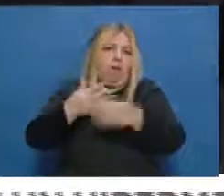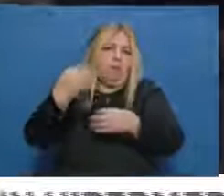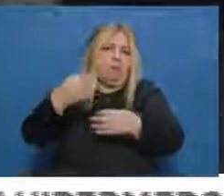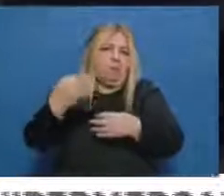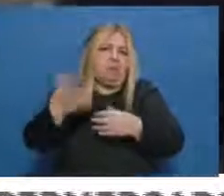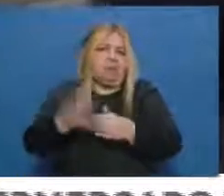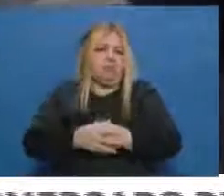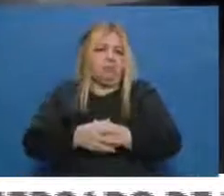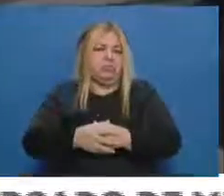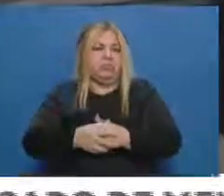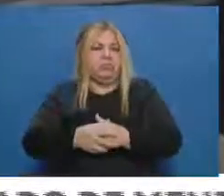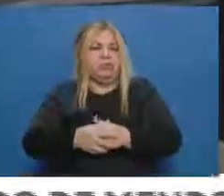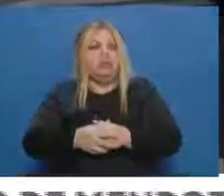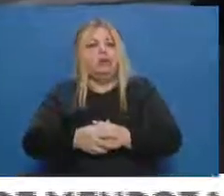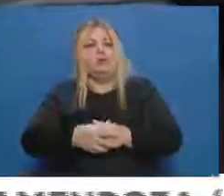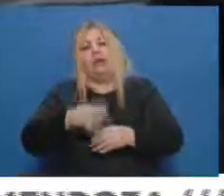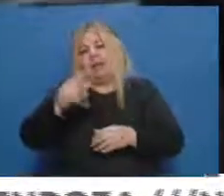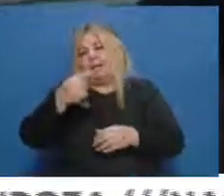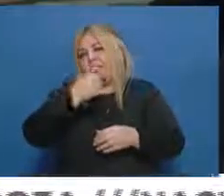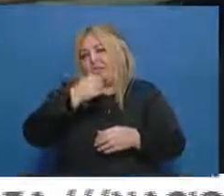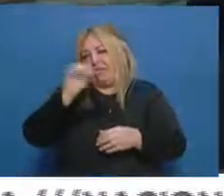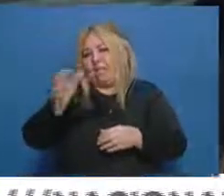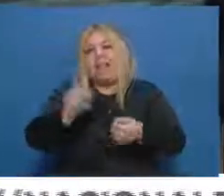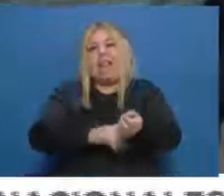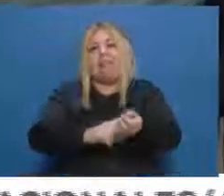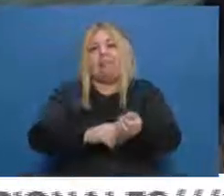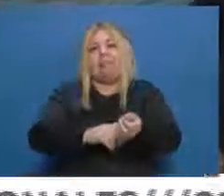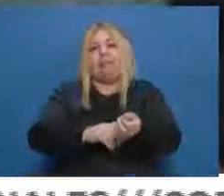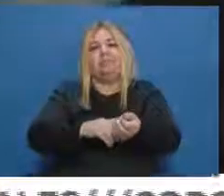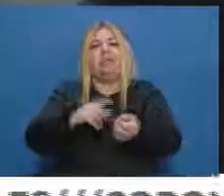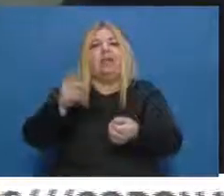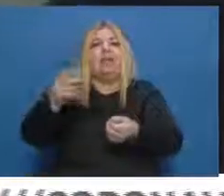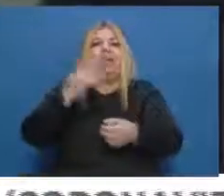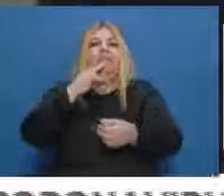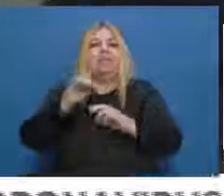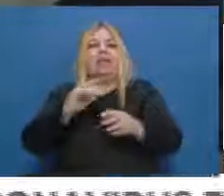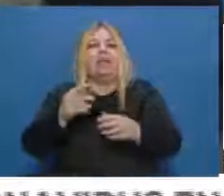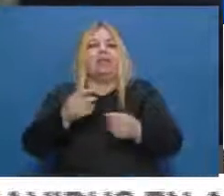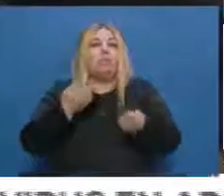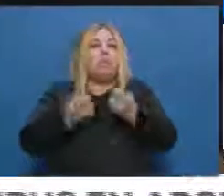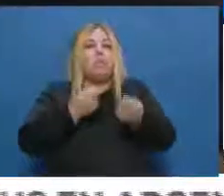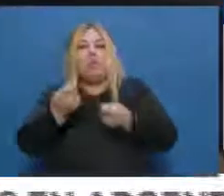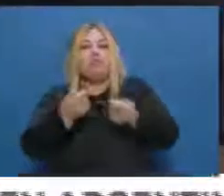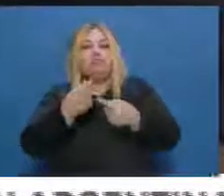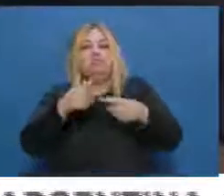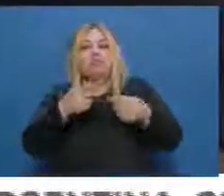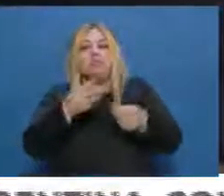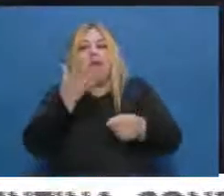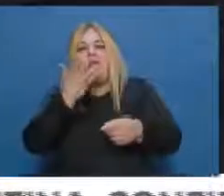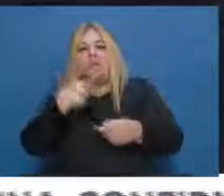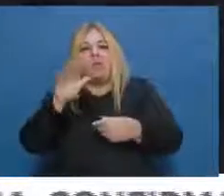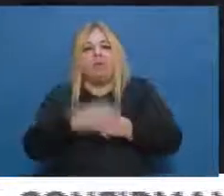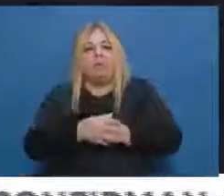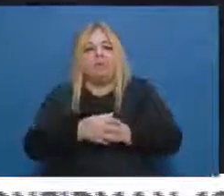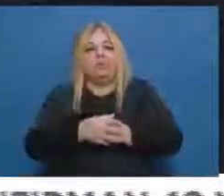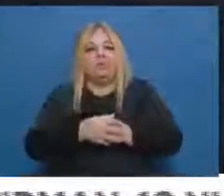muchos hinchas de Independiente les va a gustar, a los mendocinos también. ¿Qué música escucha en el auto Marcelo Straquias? ¿Cumbia, cuarteto o rock? No,